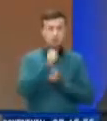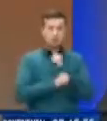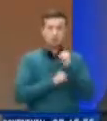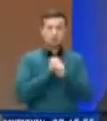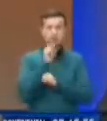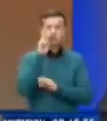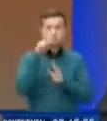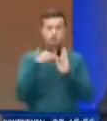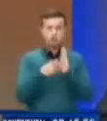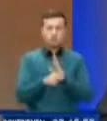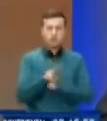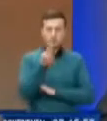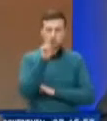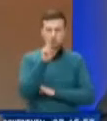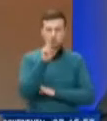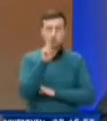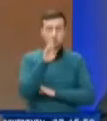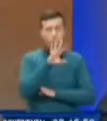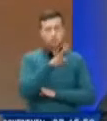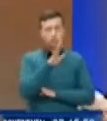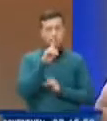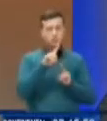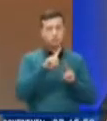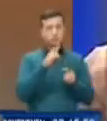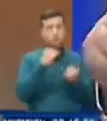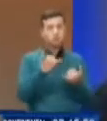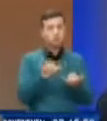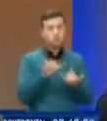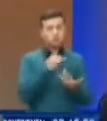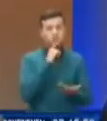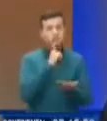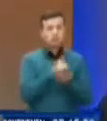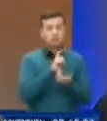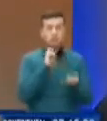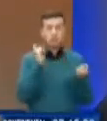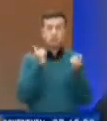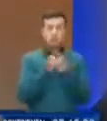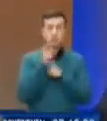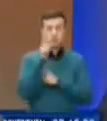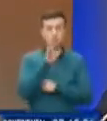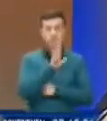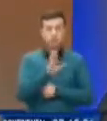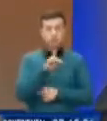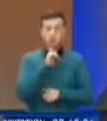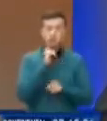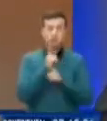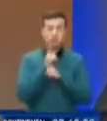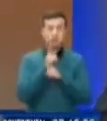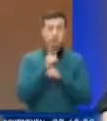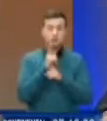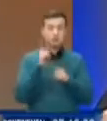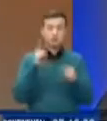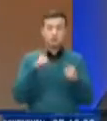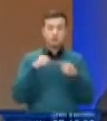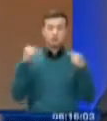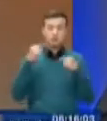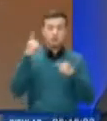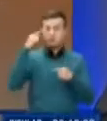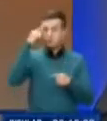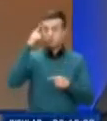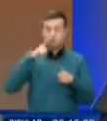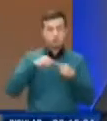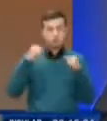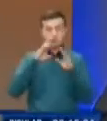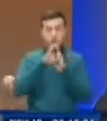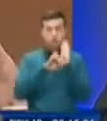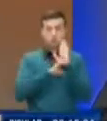2002 inicialmente y actualizado por uno de los mayores detractores del gobierno y de las enmiendas